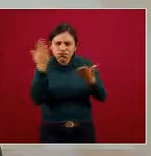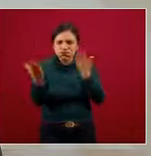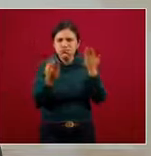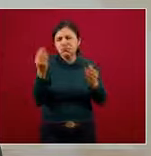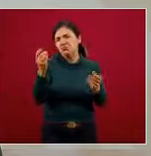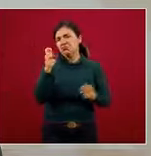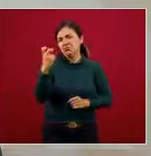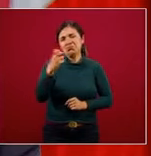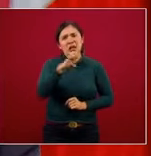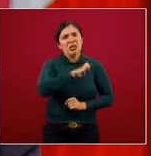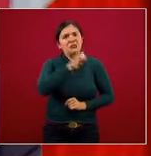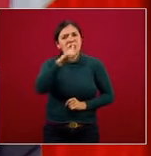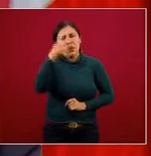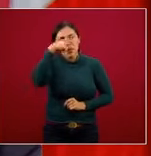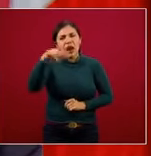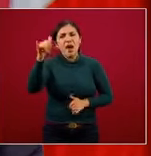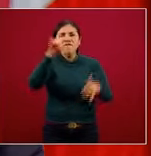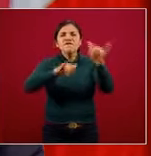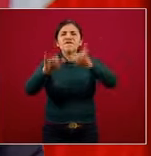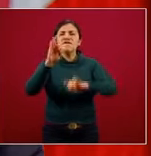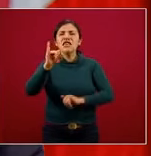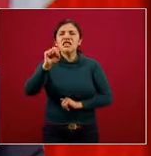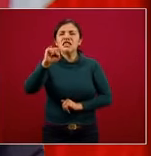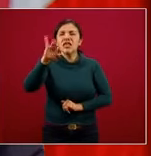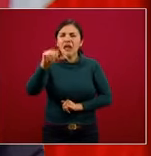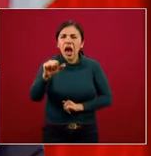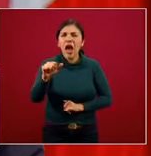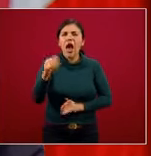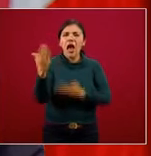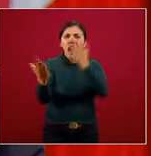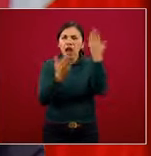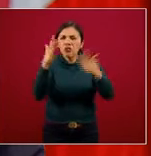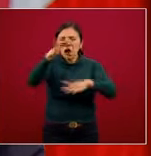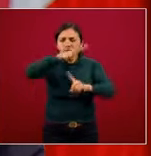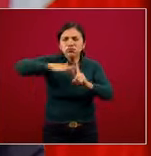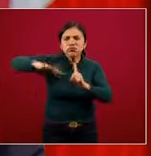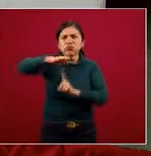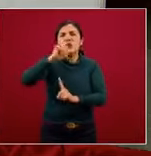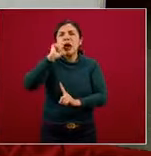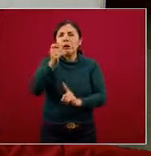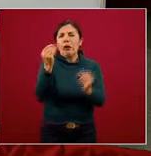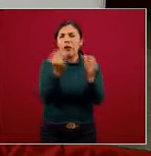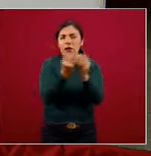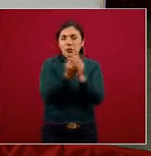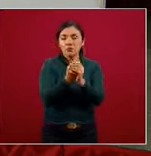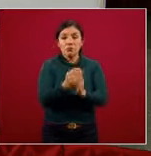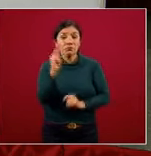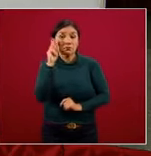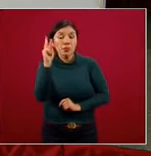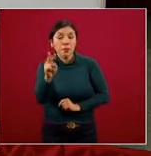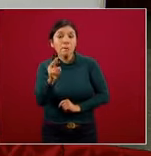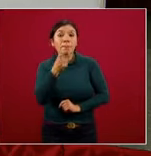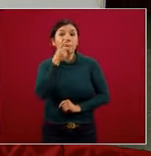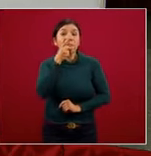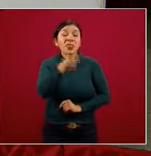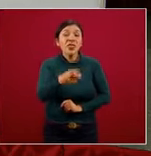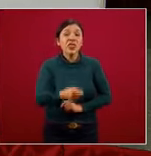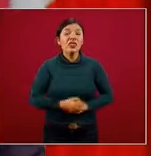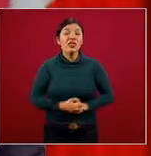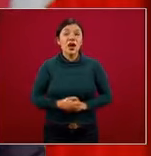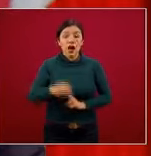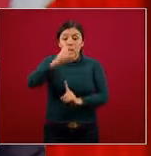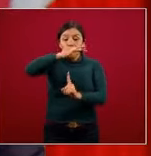física de partículas o ambiente, y destaca el hecho de que